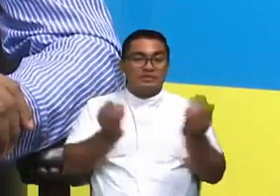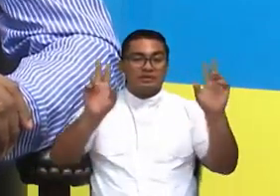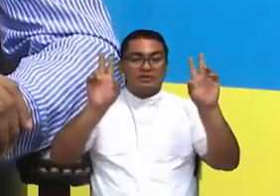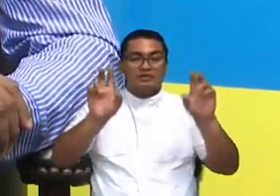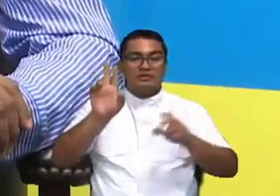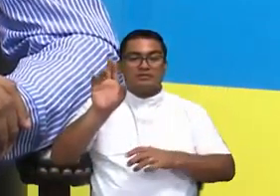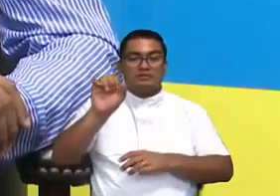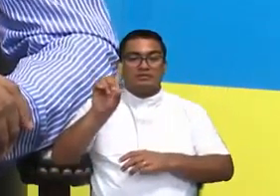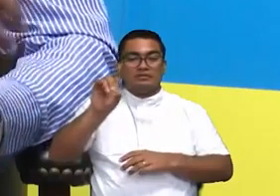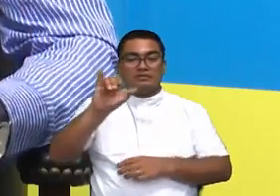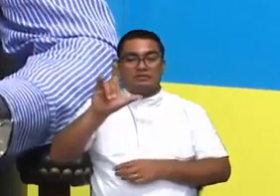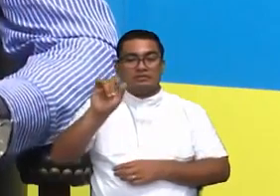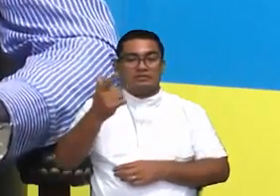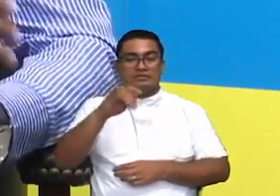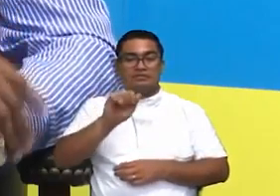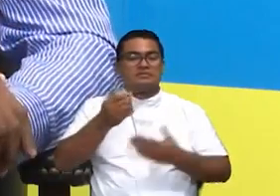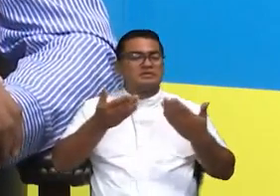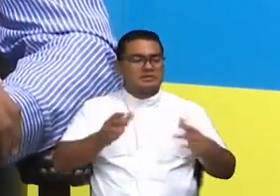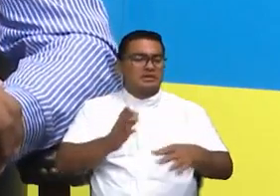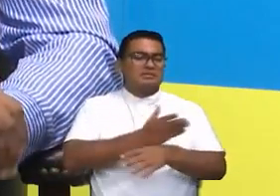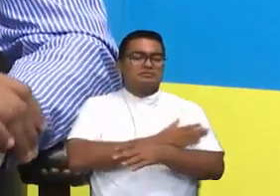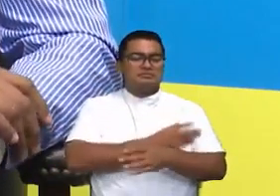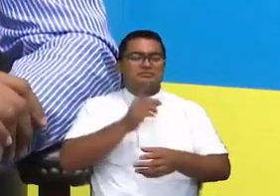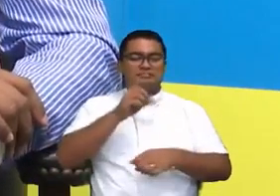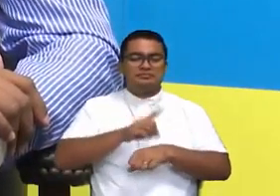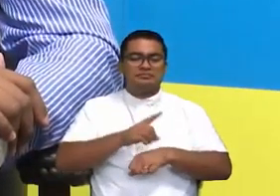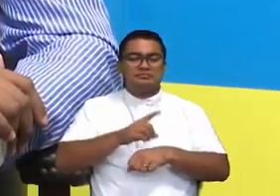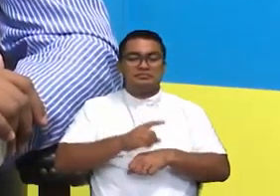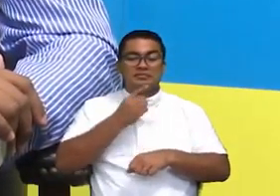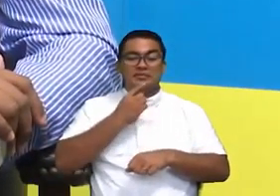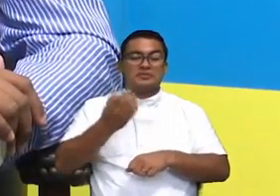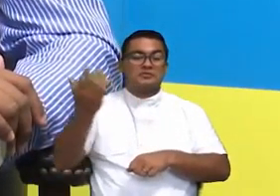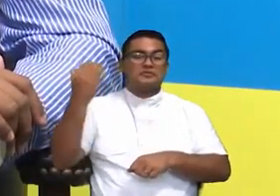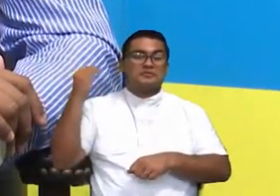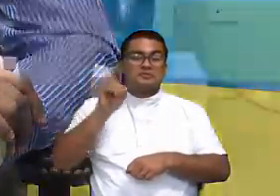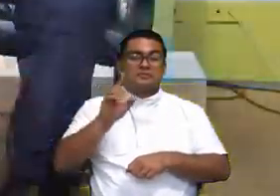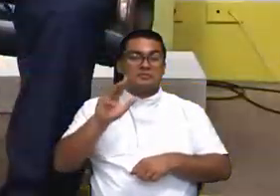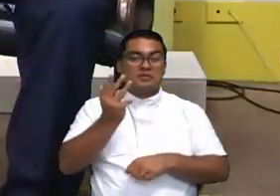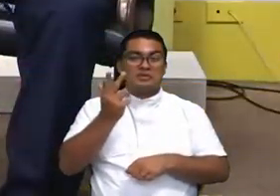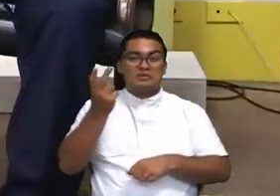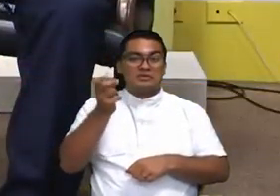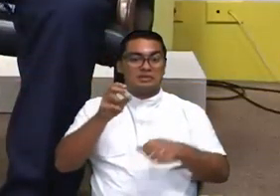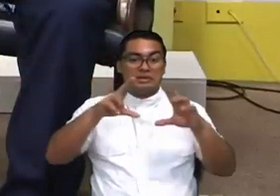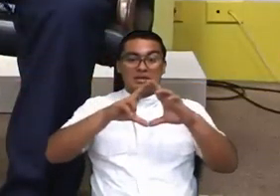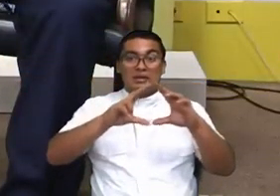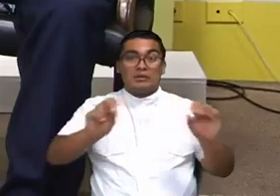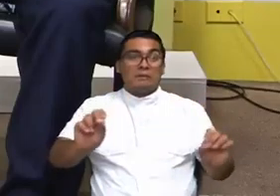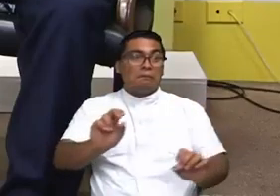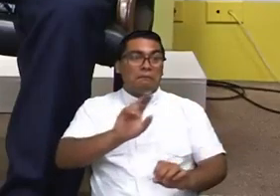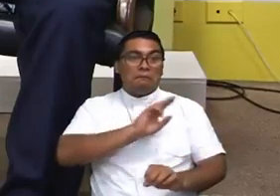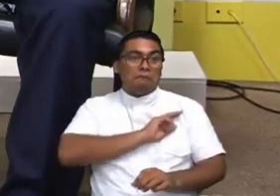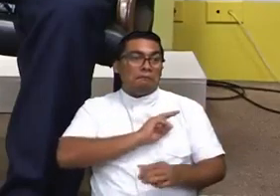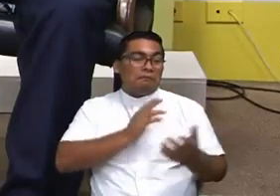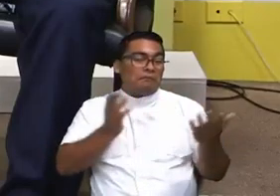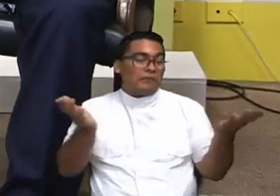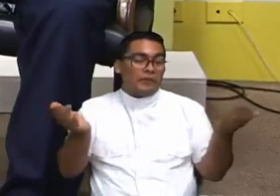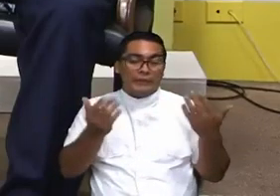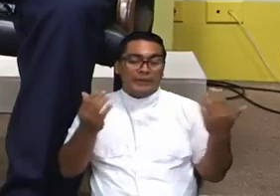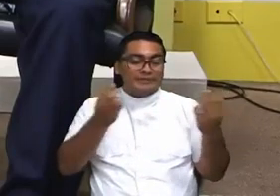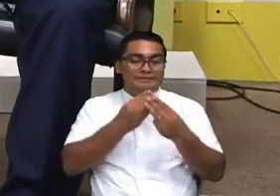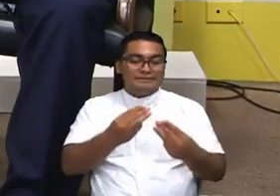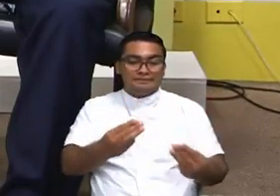la Radiología. El doctor ya nos decía que antes de 1980 Nicaragua no contaba con ningún equipo de